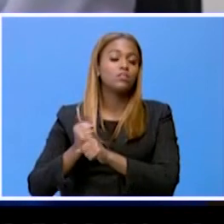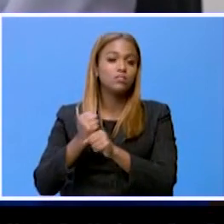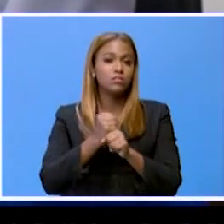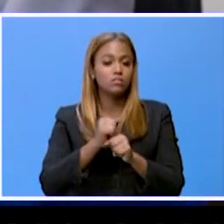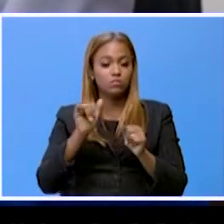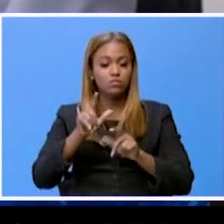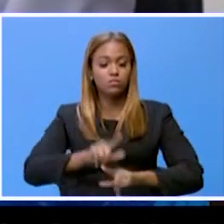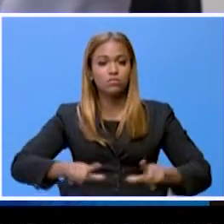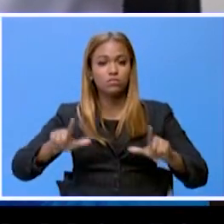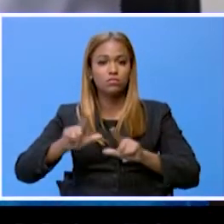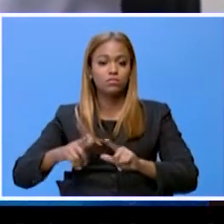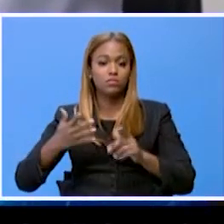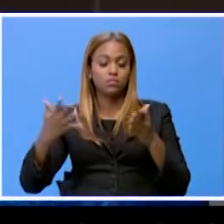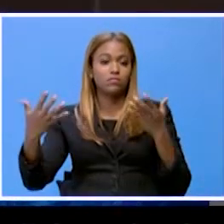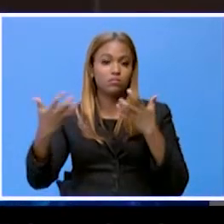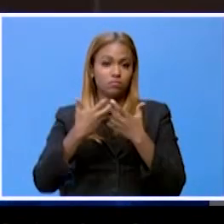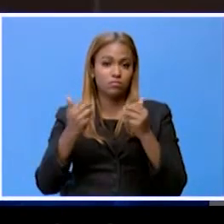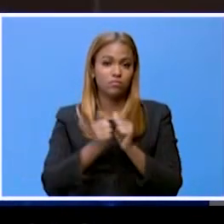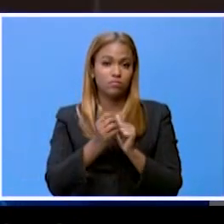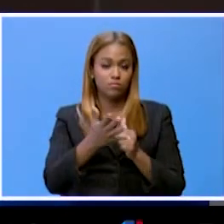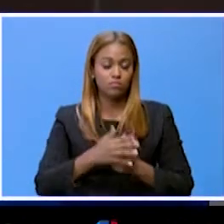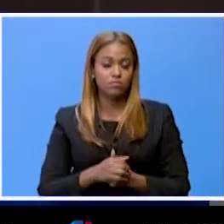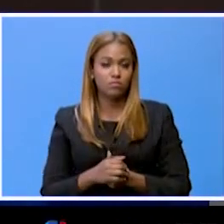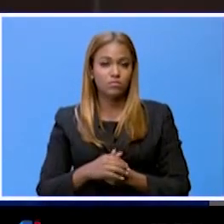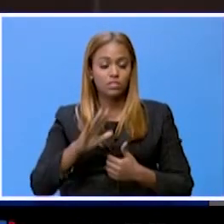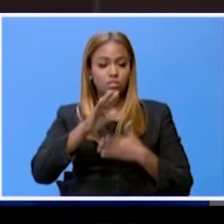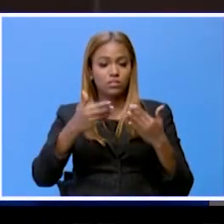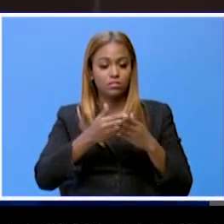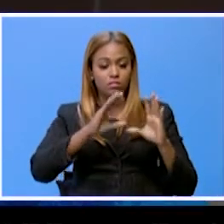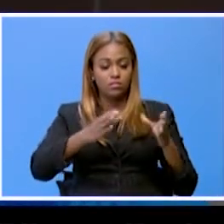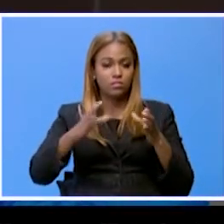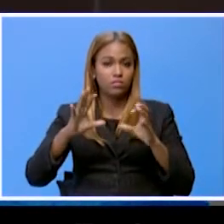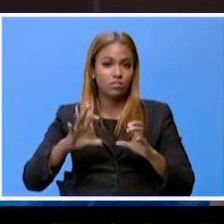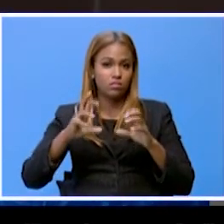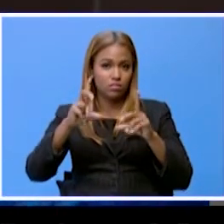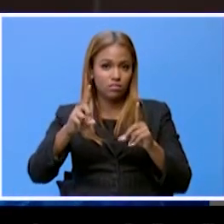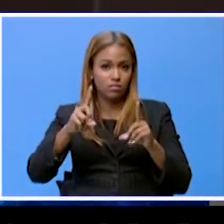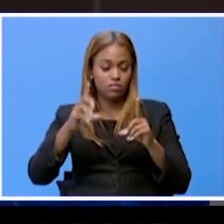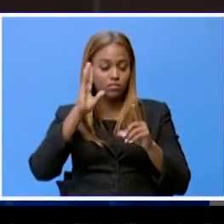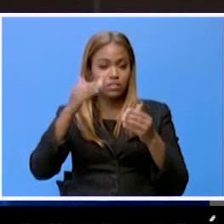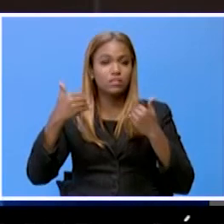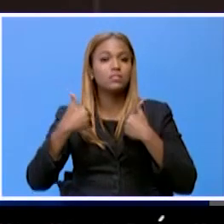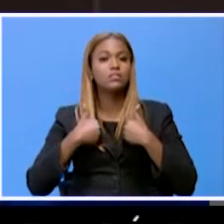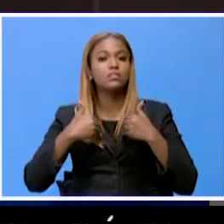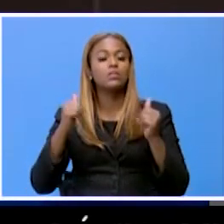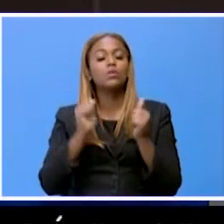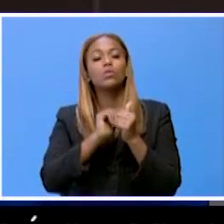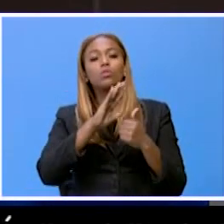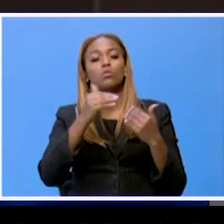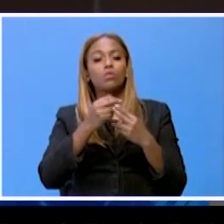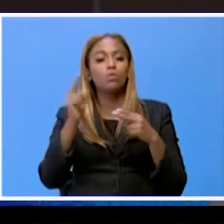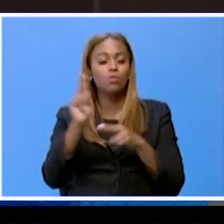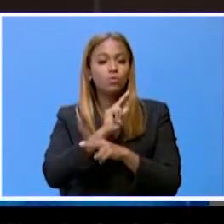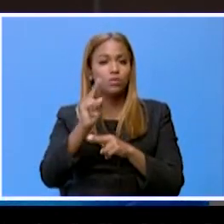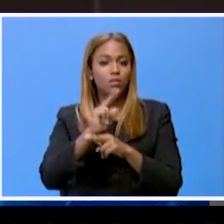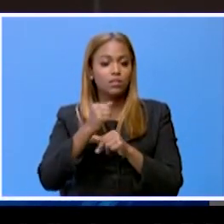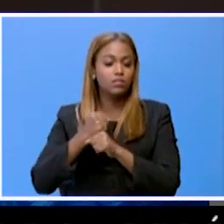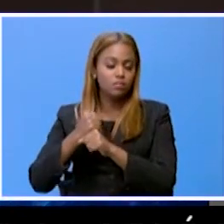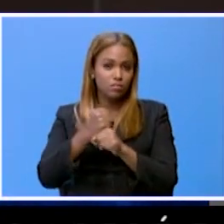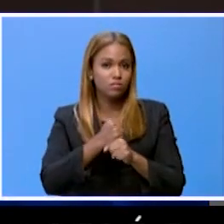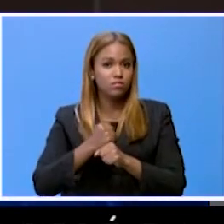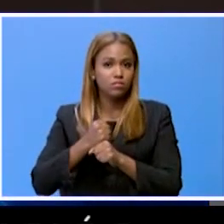en ambientes acogedores. Todos los centros educativos contarán con los materiales de